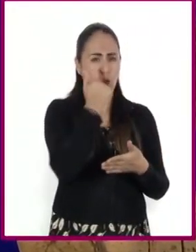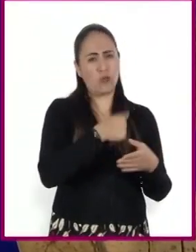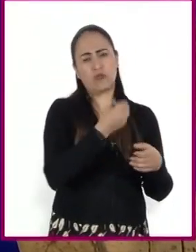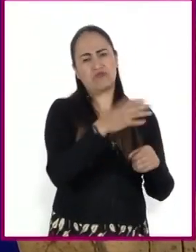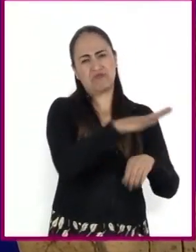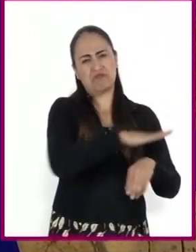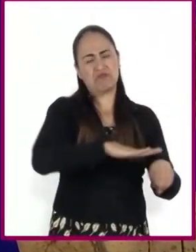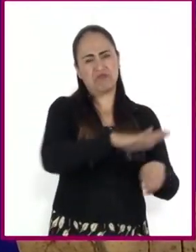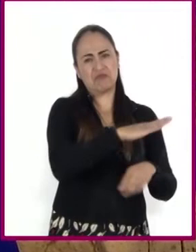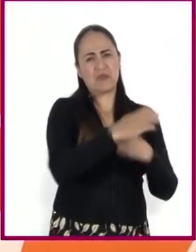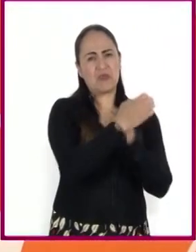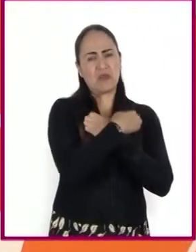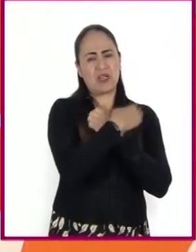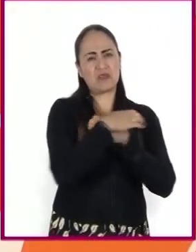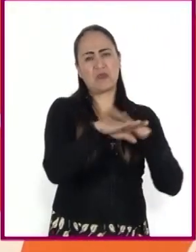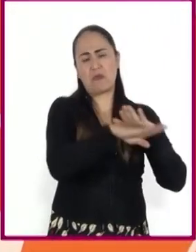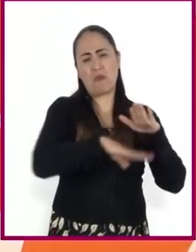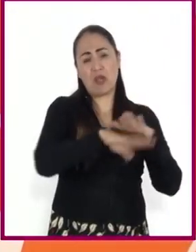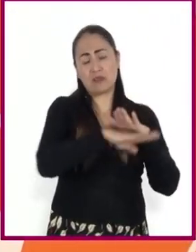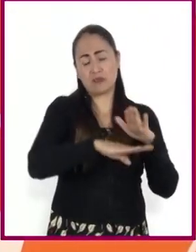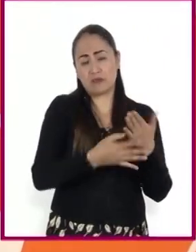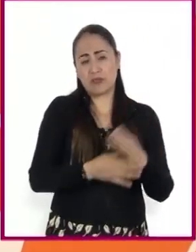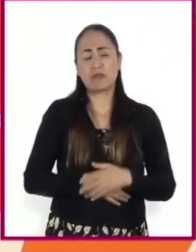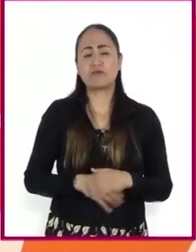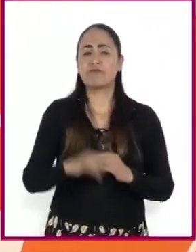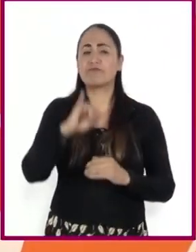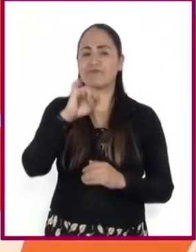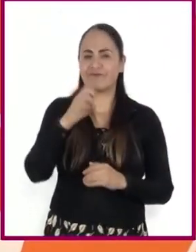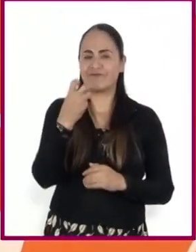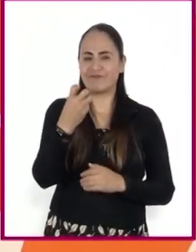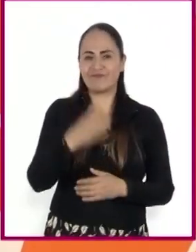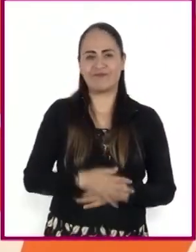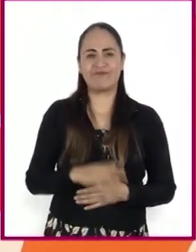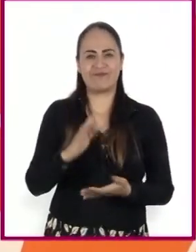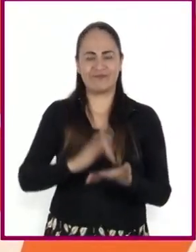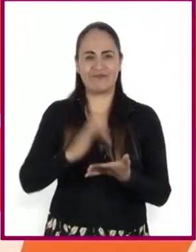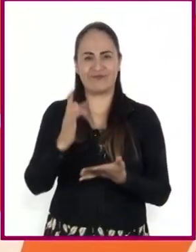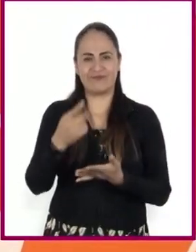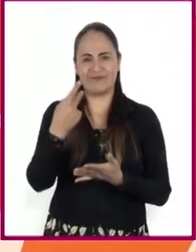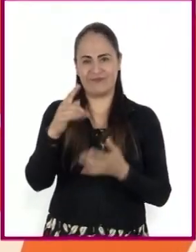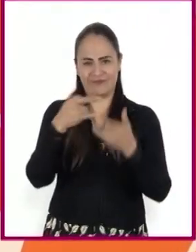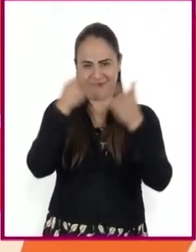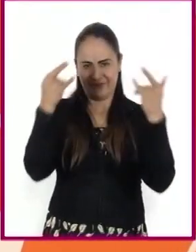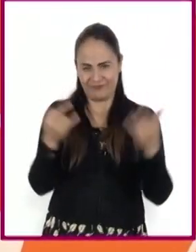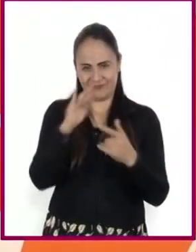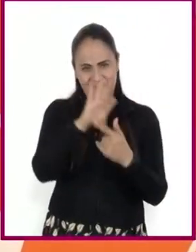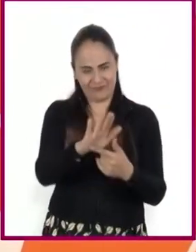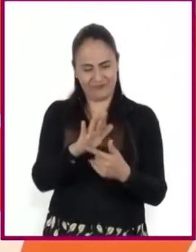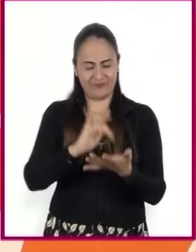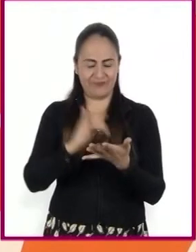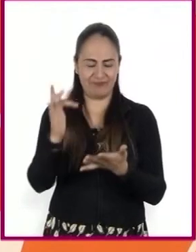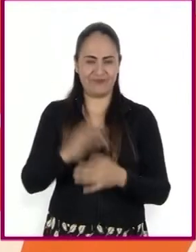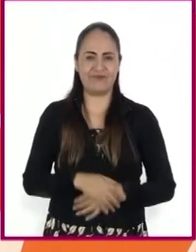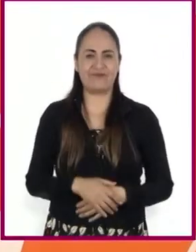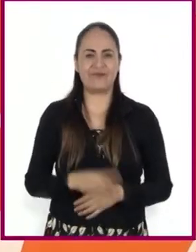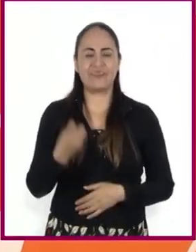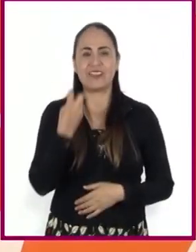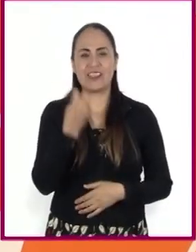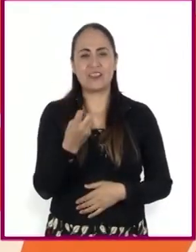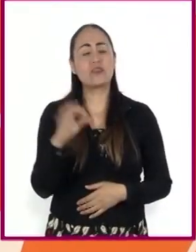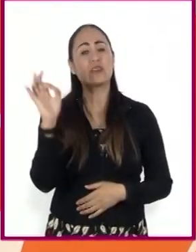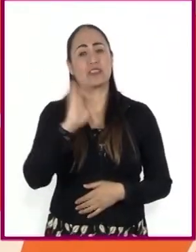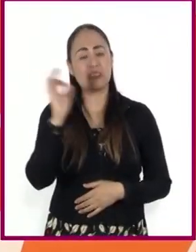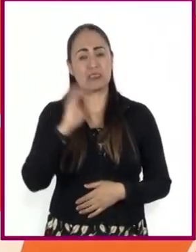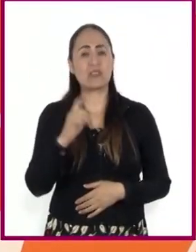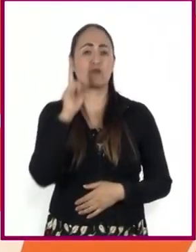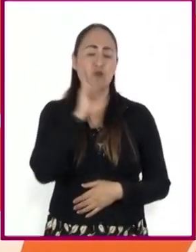educación básica. Así es. Gracias por compartirnos tu anécdota. Creo que es algo que les ha podido suceder a